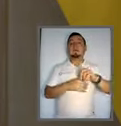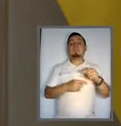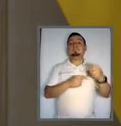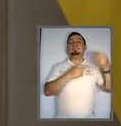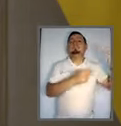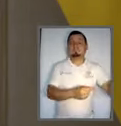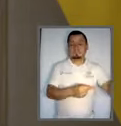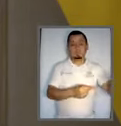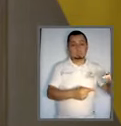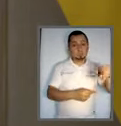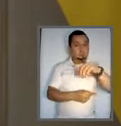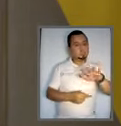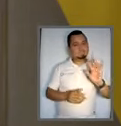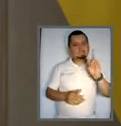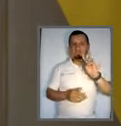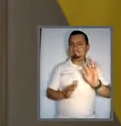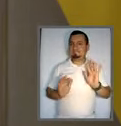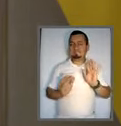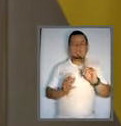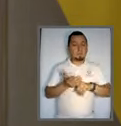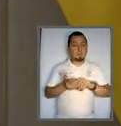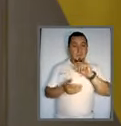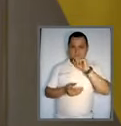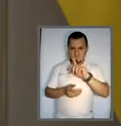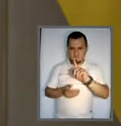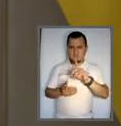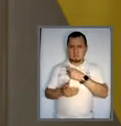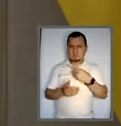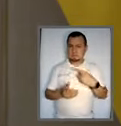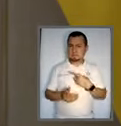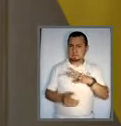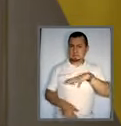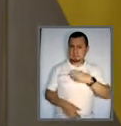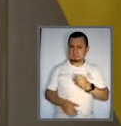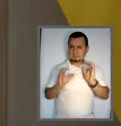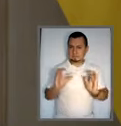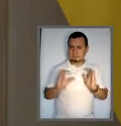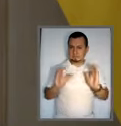Entonces, lo que yo diría es, Jalisco ha logrado mantener